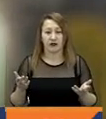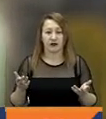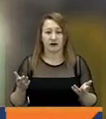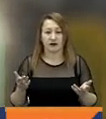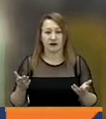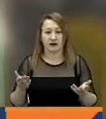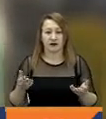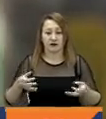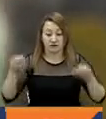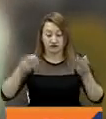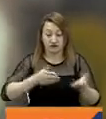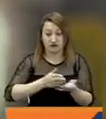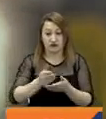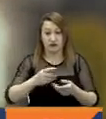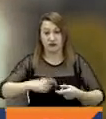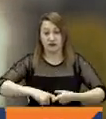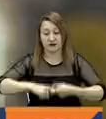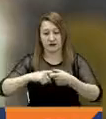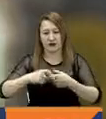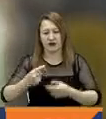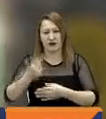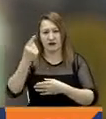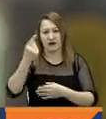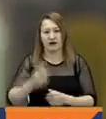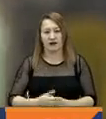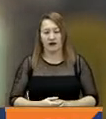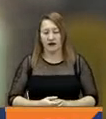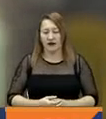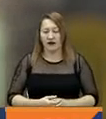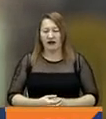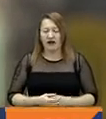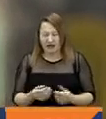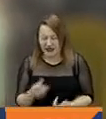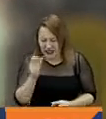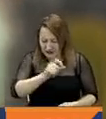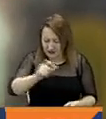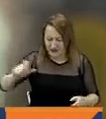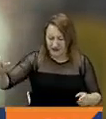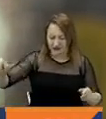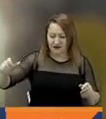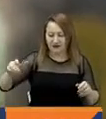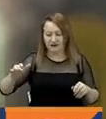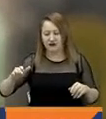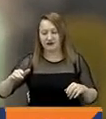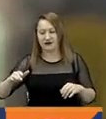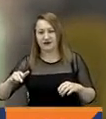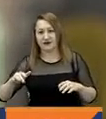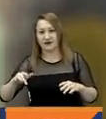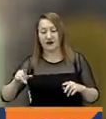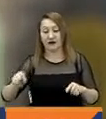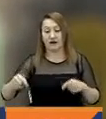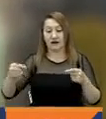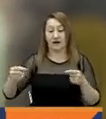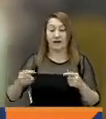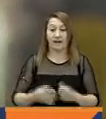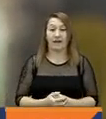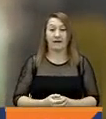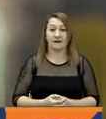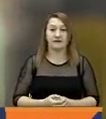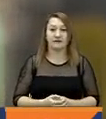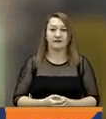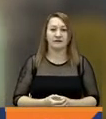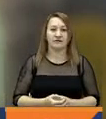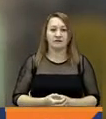de establecer una sanción política a quienes se atrevieron a ser adversarios